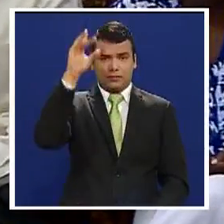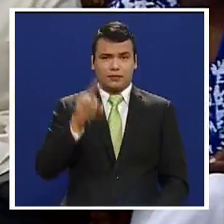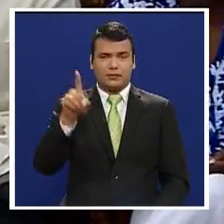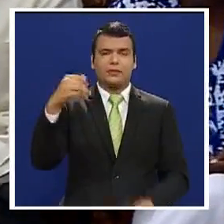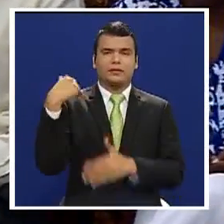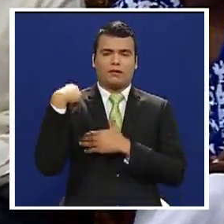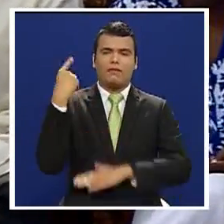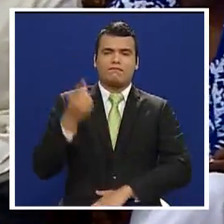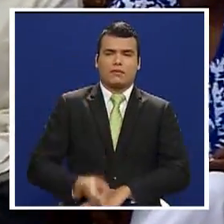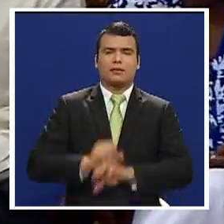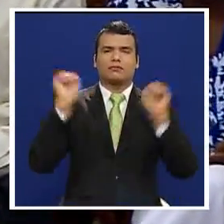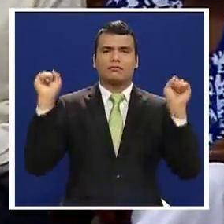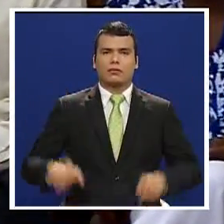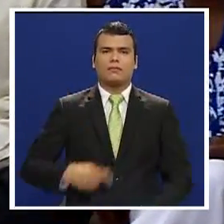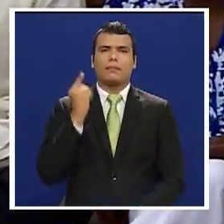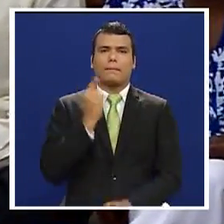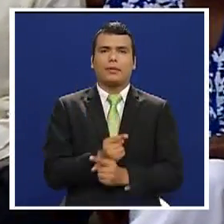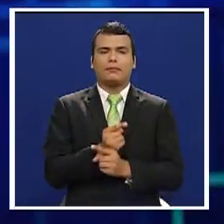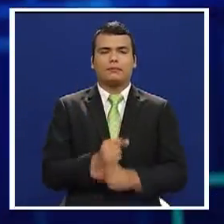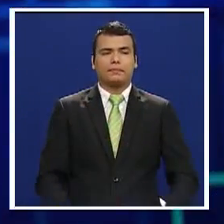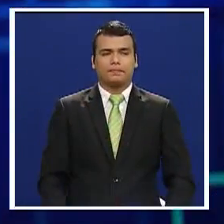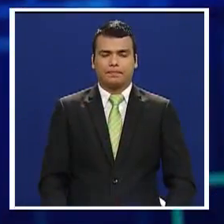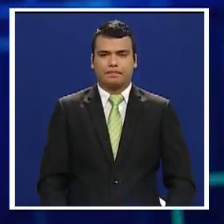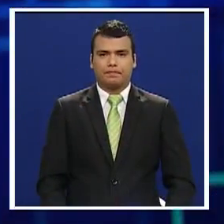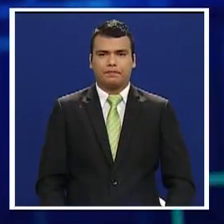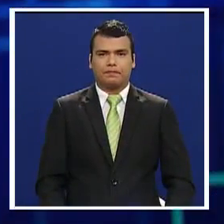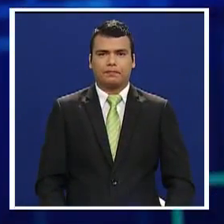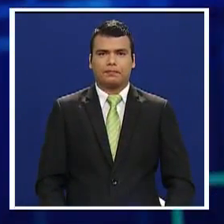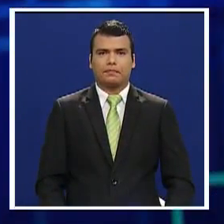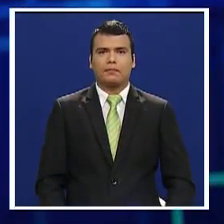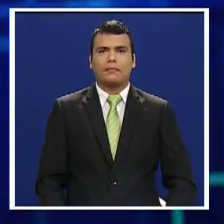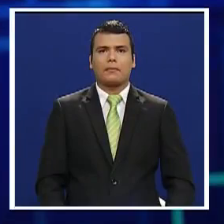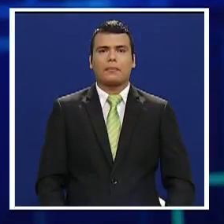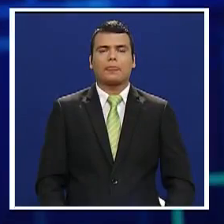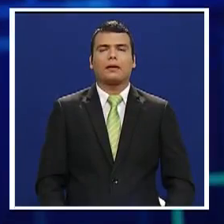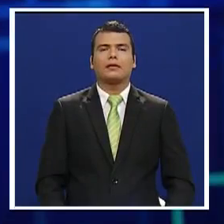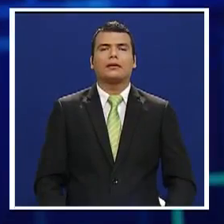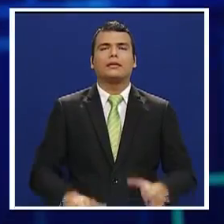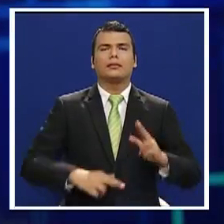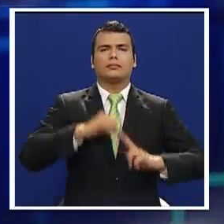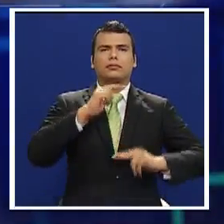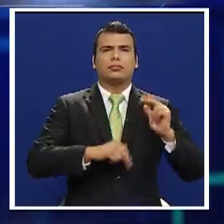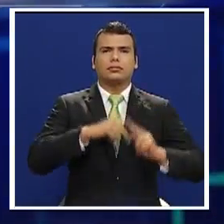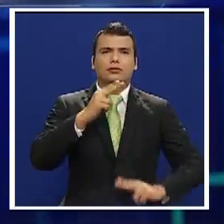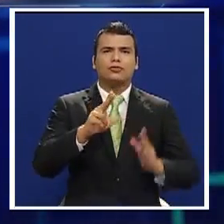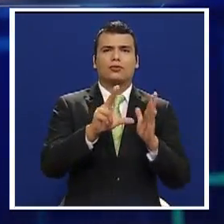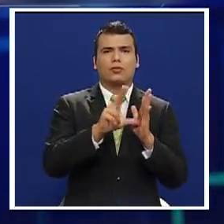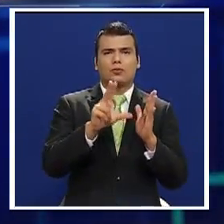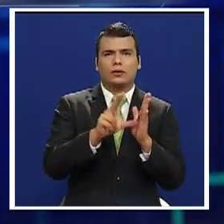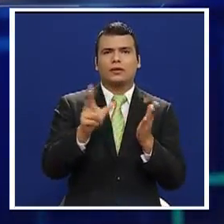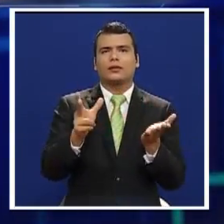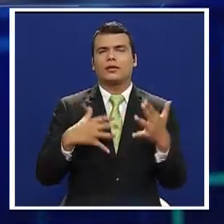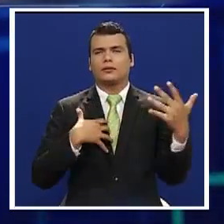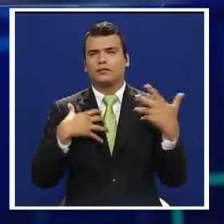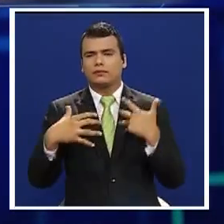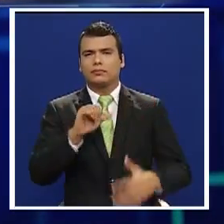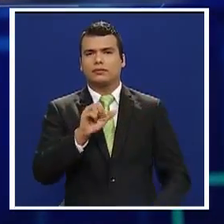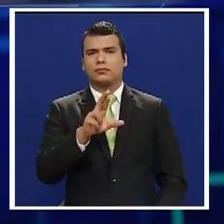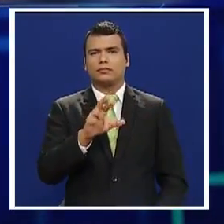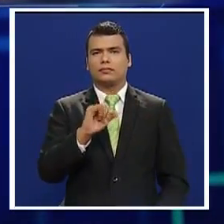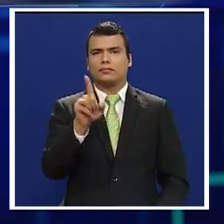industrial que articula precisamente el empleo para muchos caleños inclusive. El primer debate en comisión del plan de desarrollo se realizará hoy